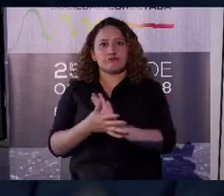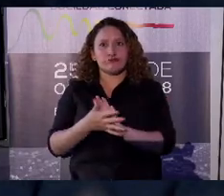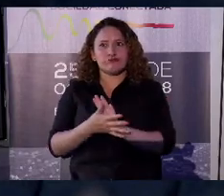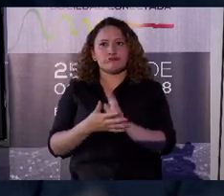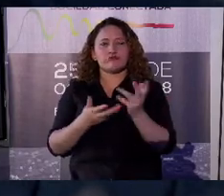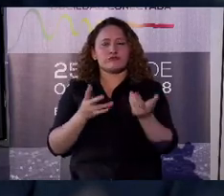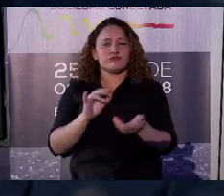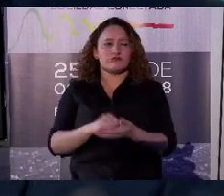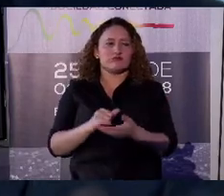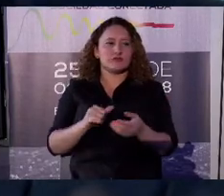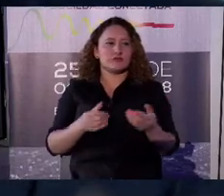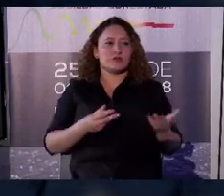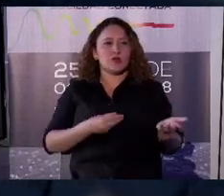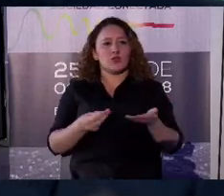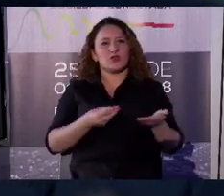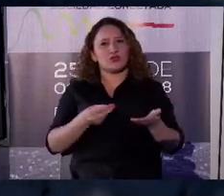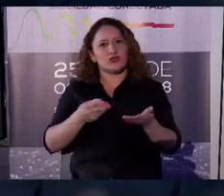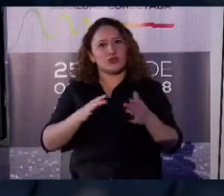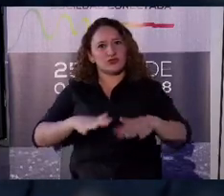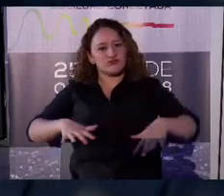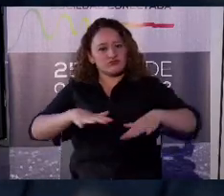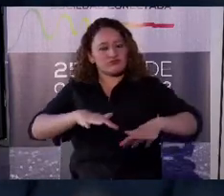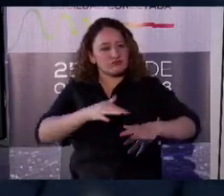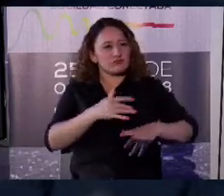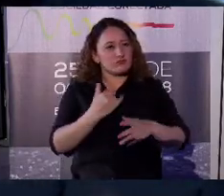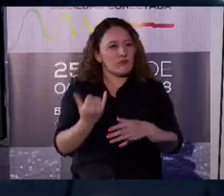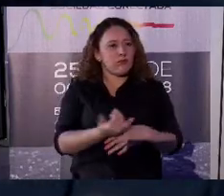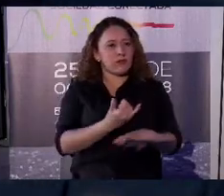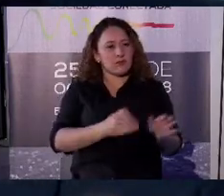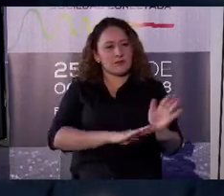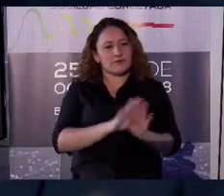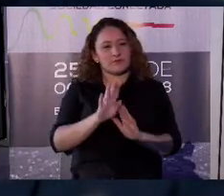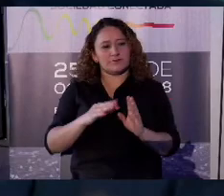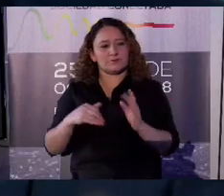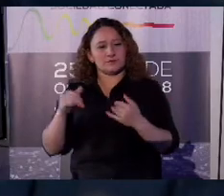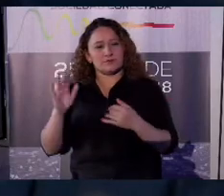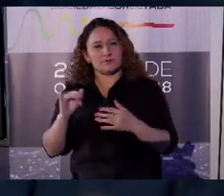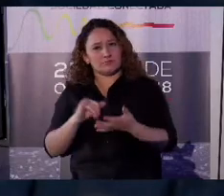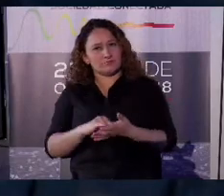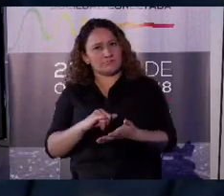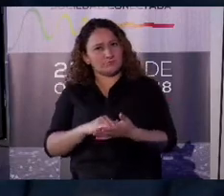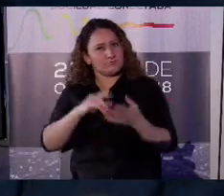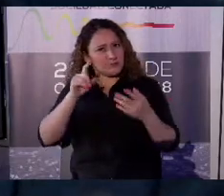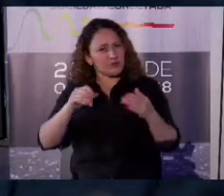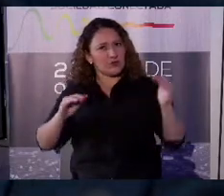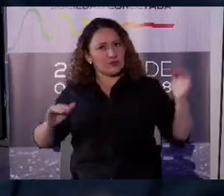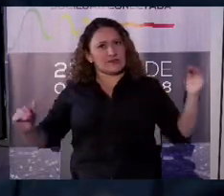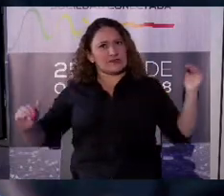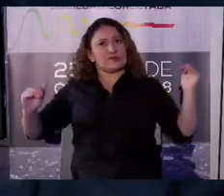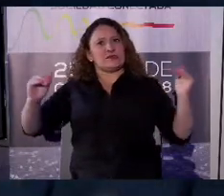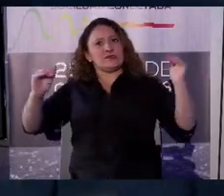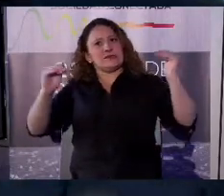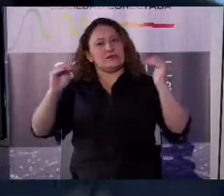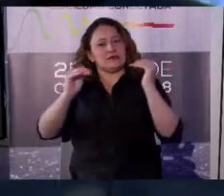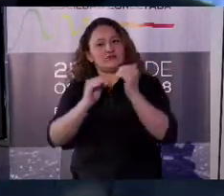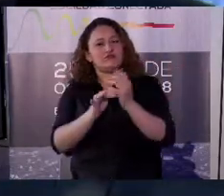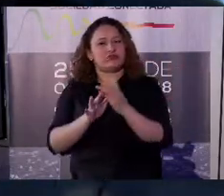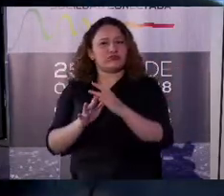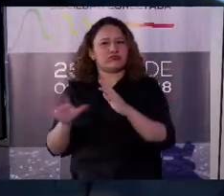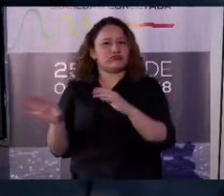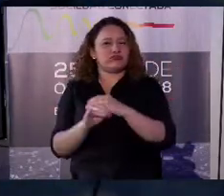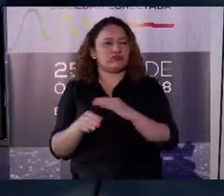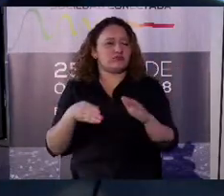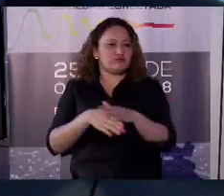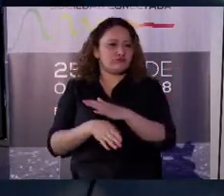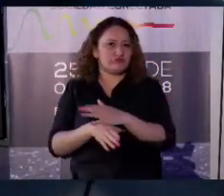generar condiciones de mayor crecimiento a través de la productividad. Por ello es que cerrar la brecha digital es un objetivo de política económica, no solamente de política económica,